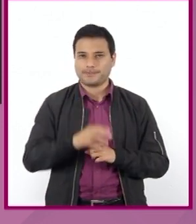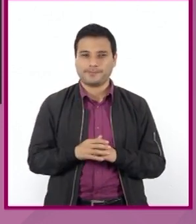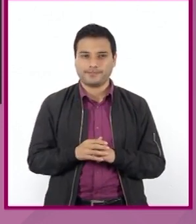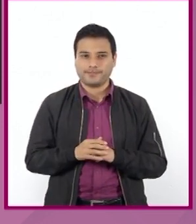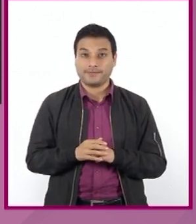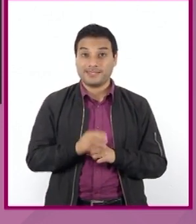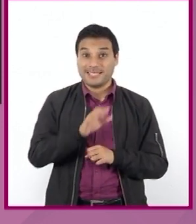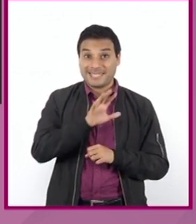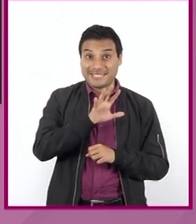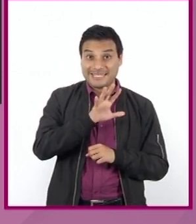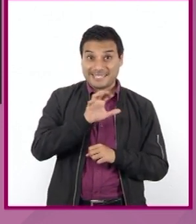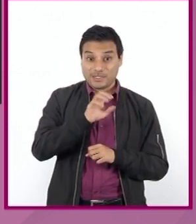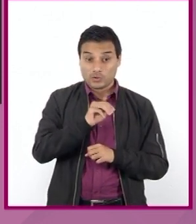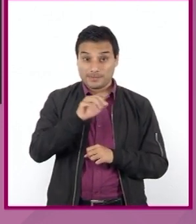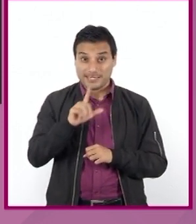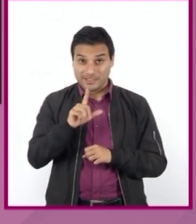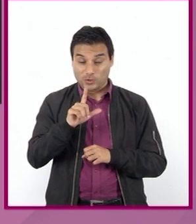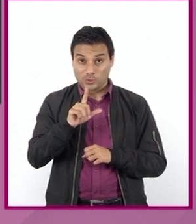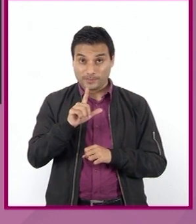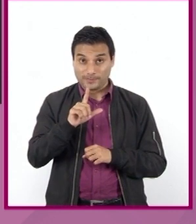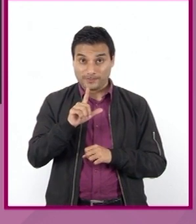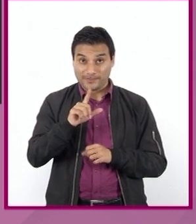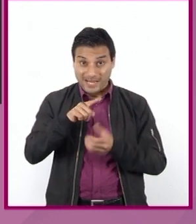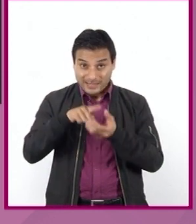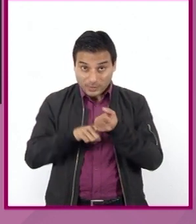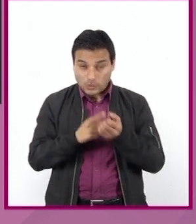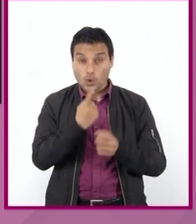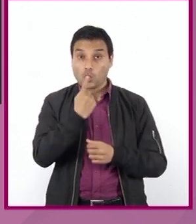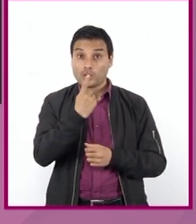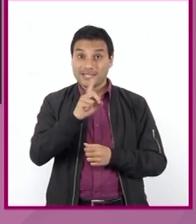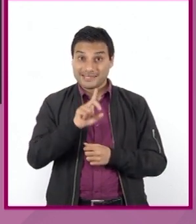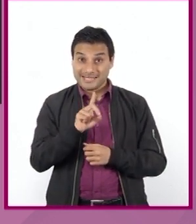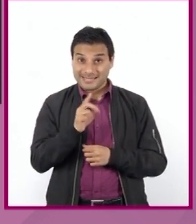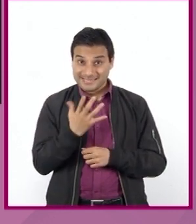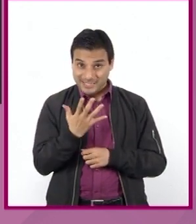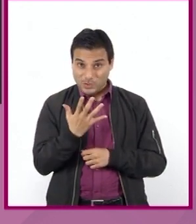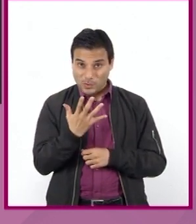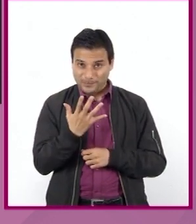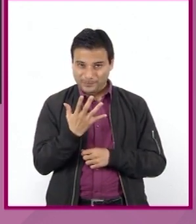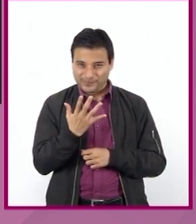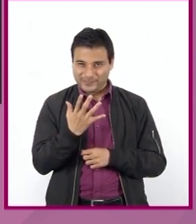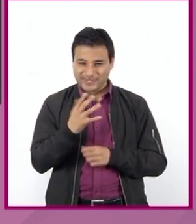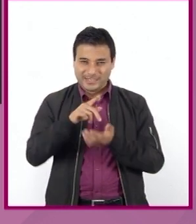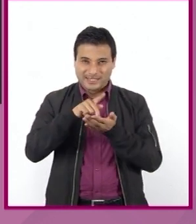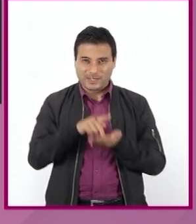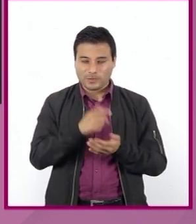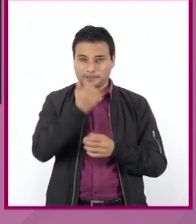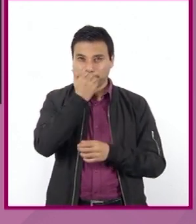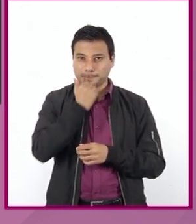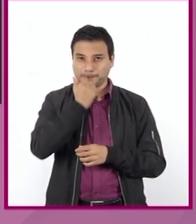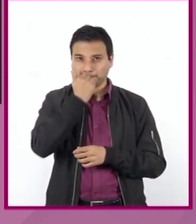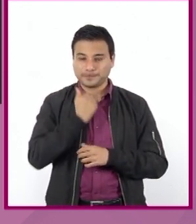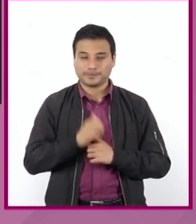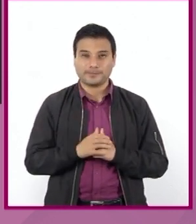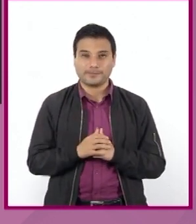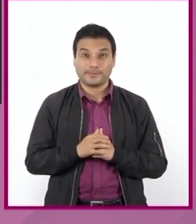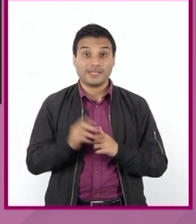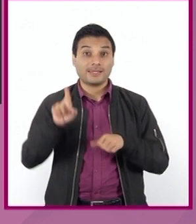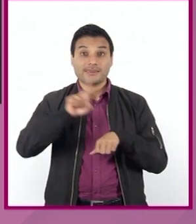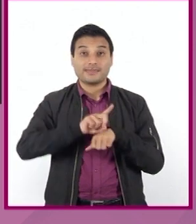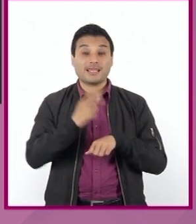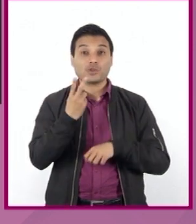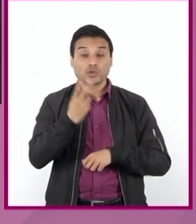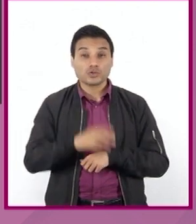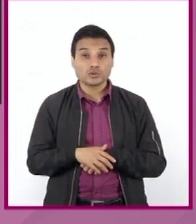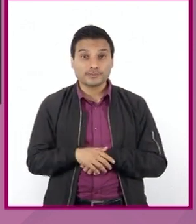500 mililitros de té helado se consume un 35avo de kilogramo de azúcar. Para el día 2